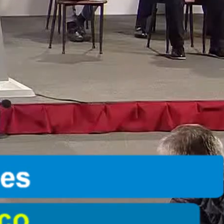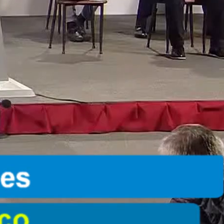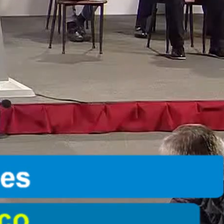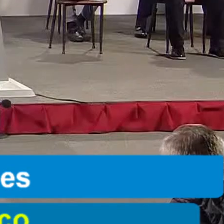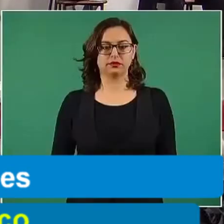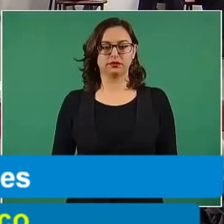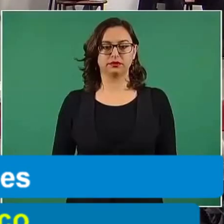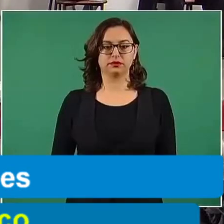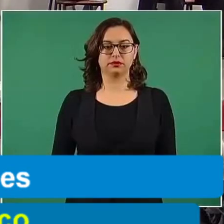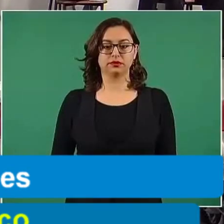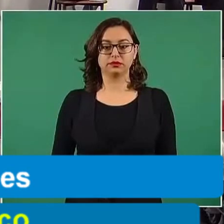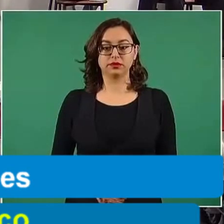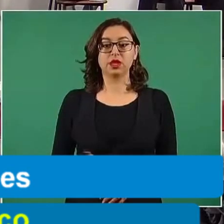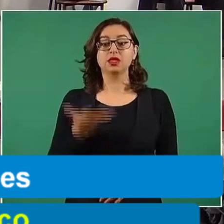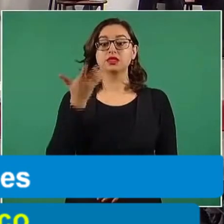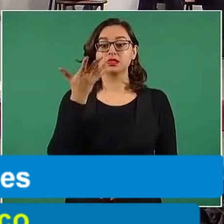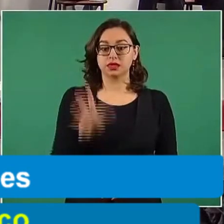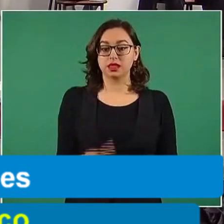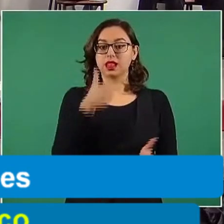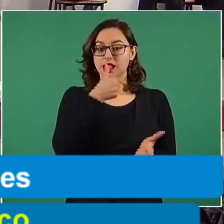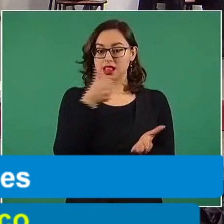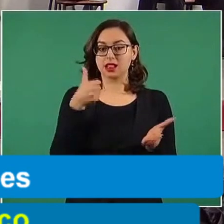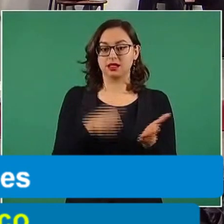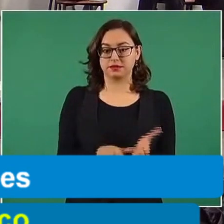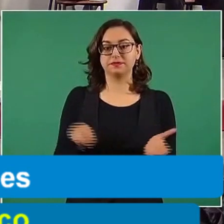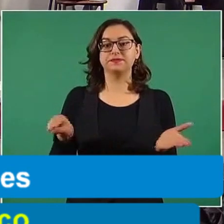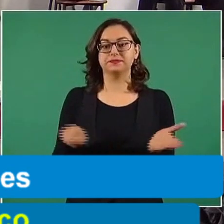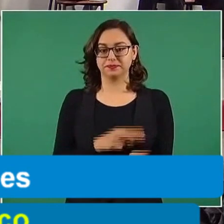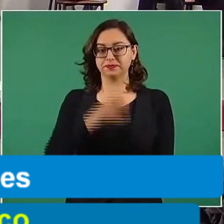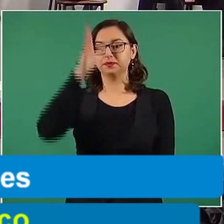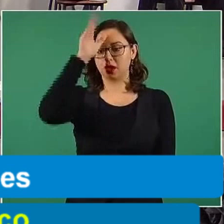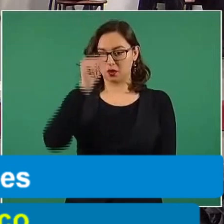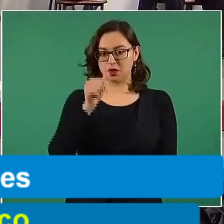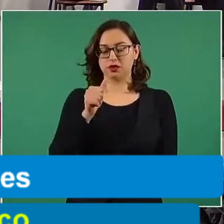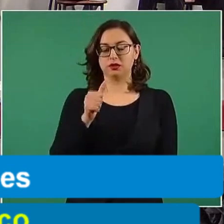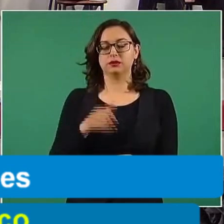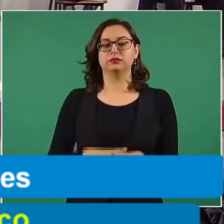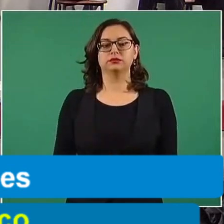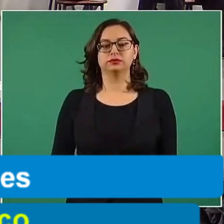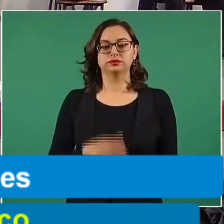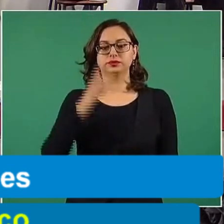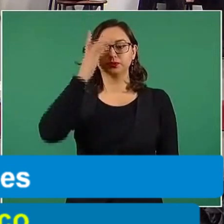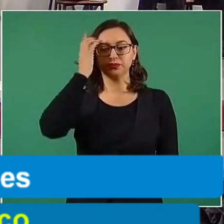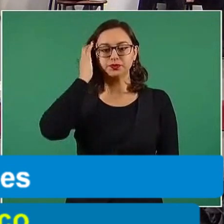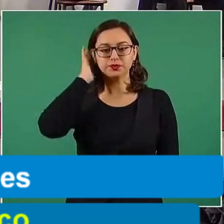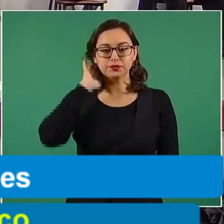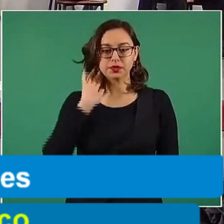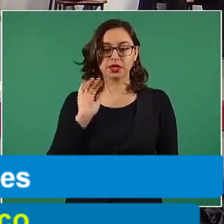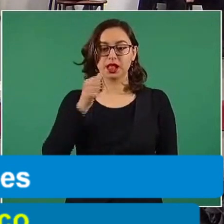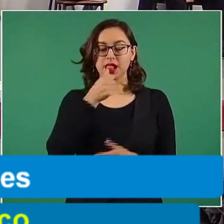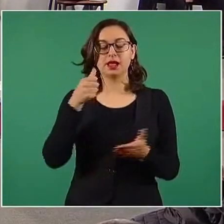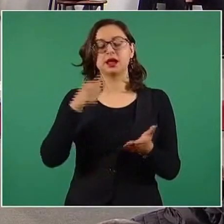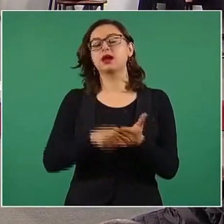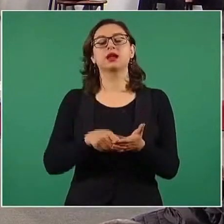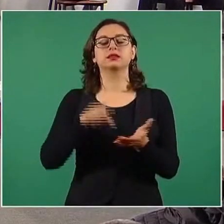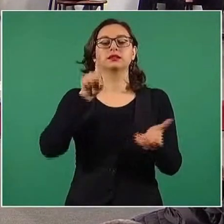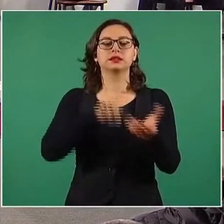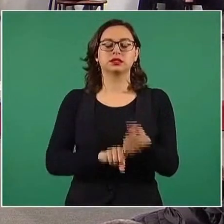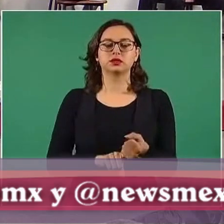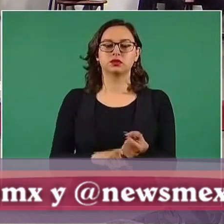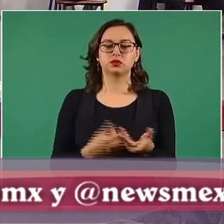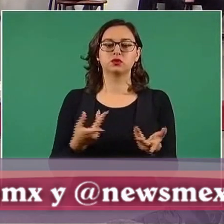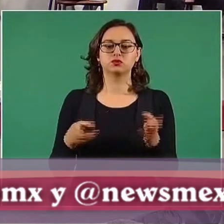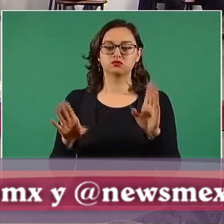llevar a la escuela la carta compromiso de corresponsabilidad. Ahí anotamos precisamente también las formas